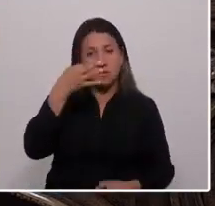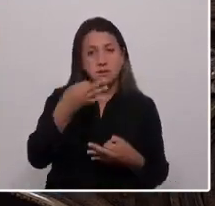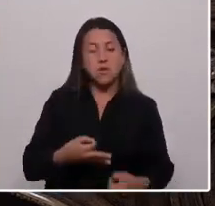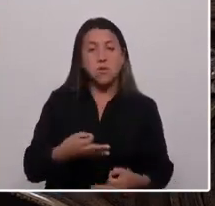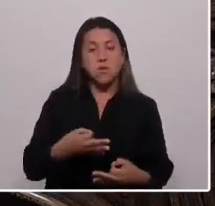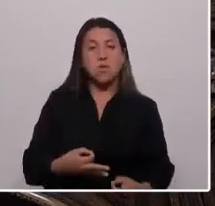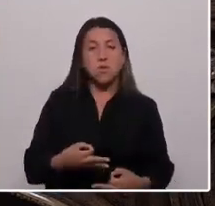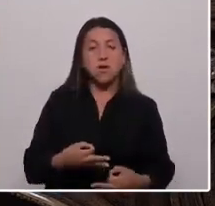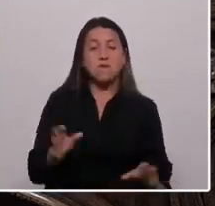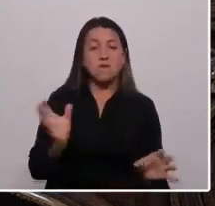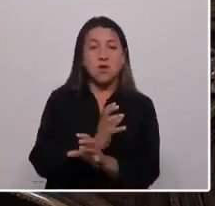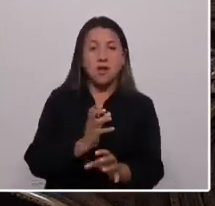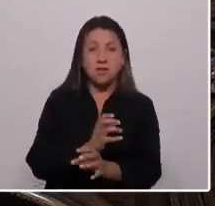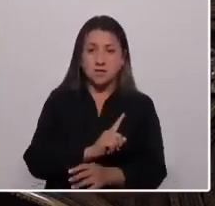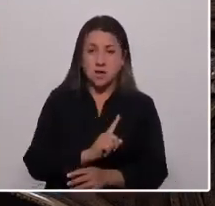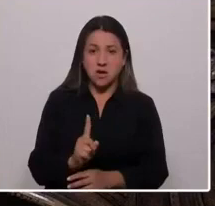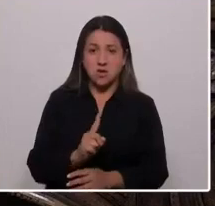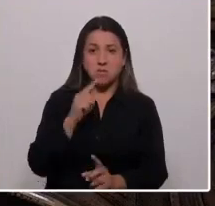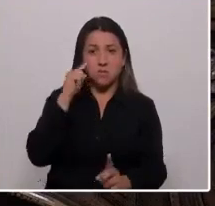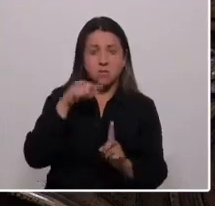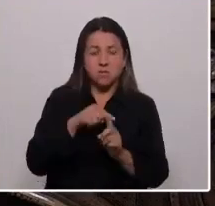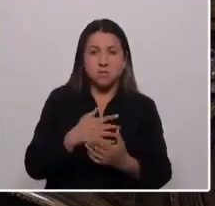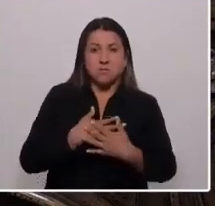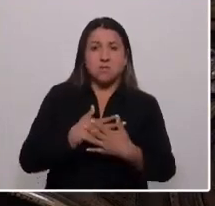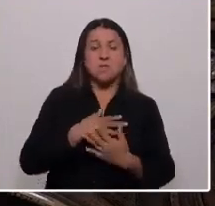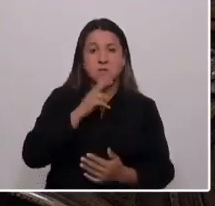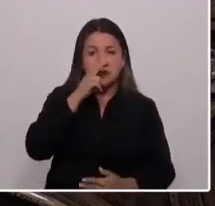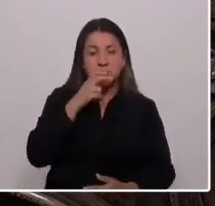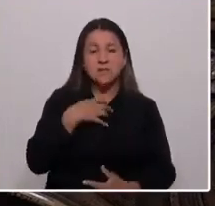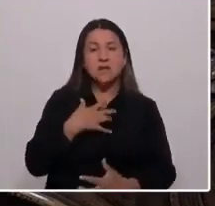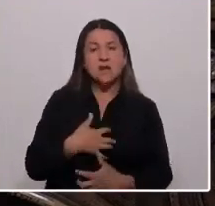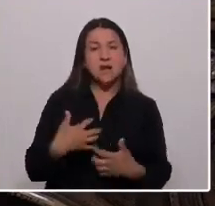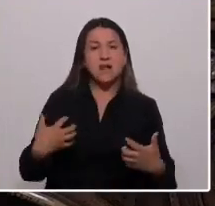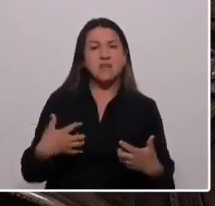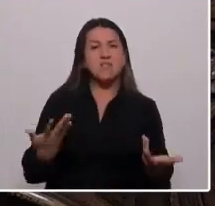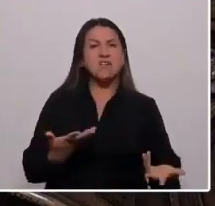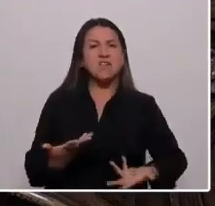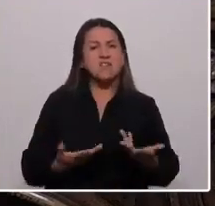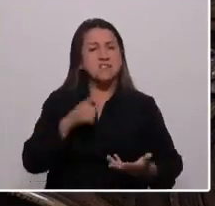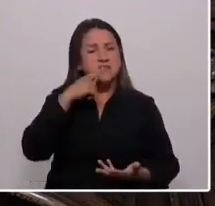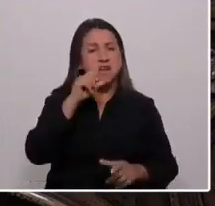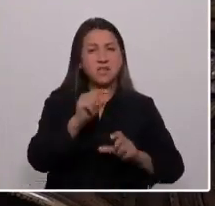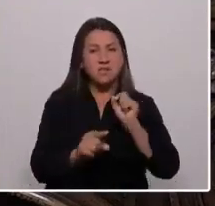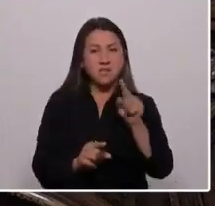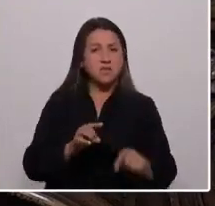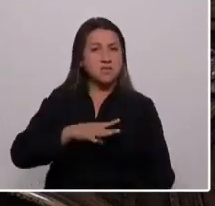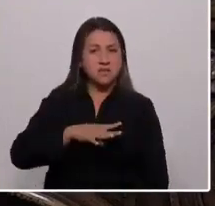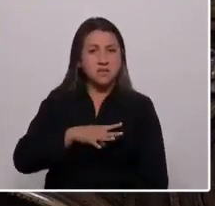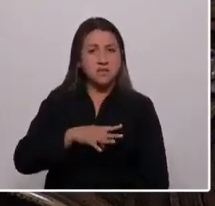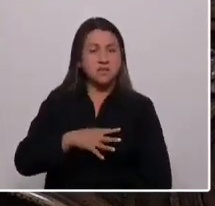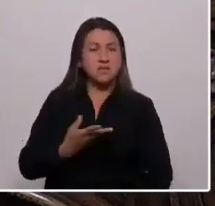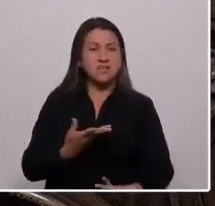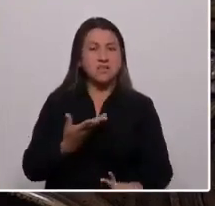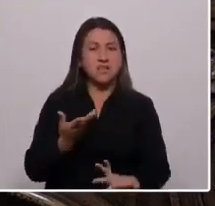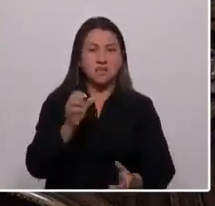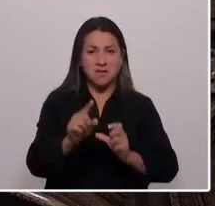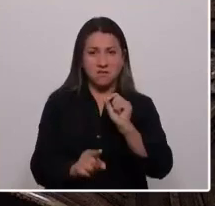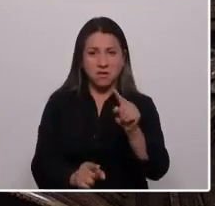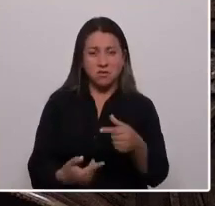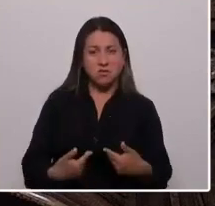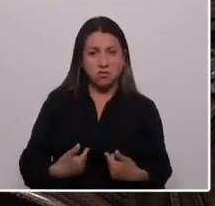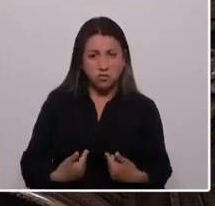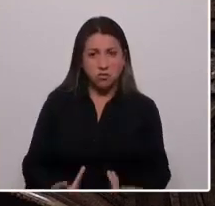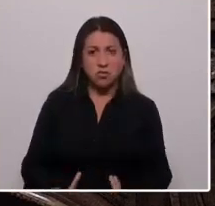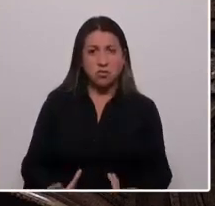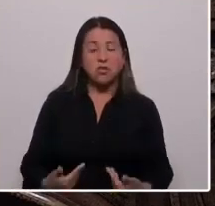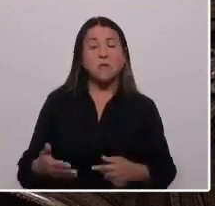violencia, con pasión, pero sin rabia. ¿Qué significa defender Chile? ¿Qué es lo que defiendo precisamente? Una patria